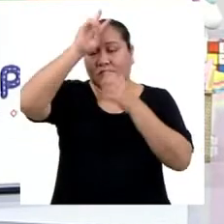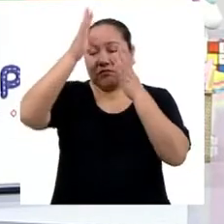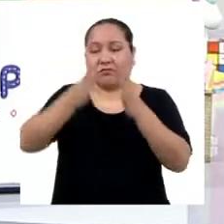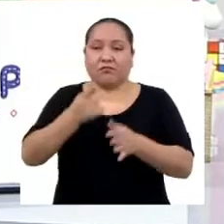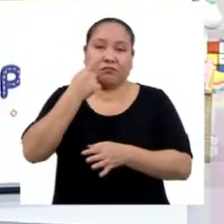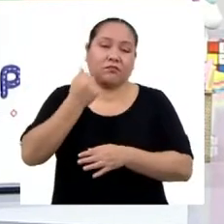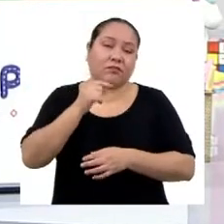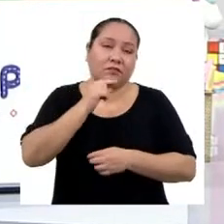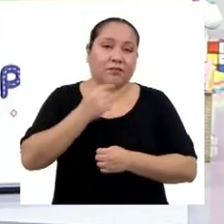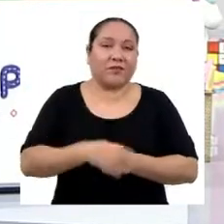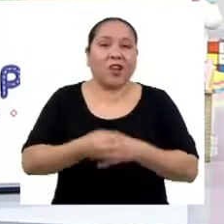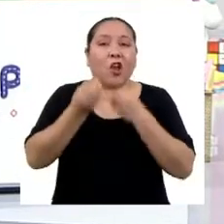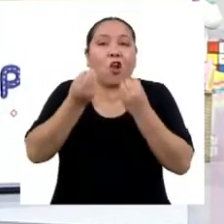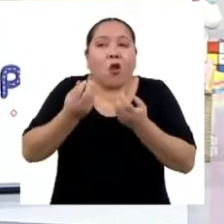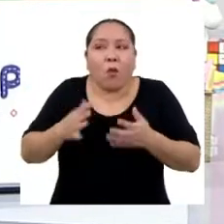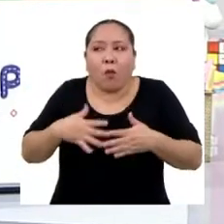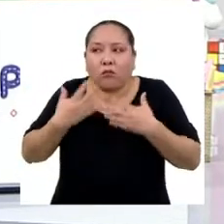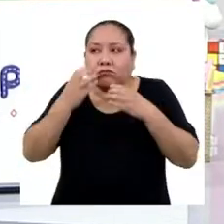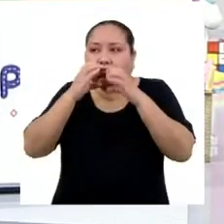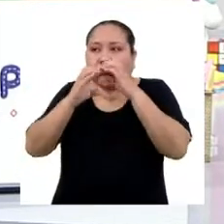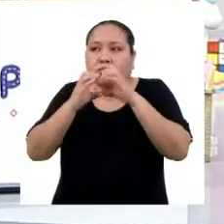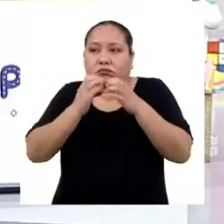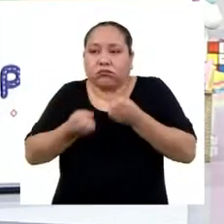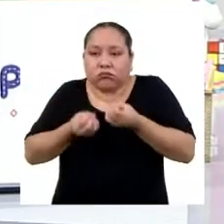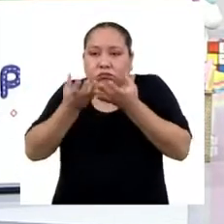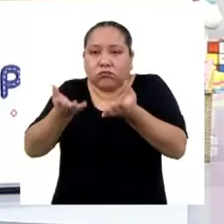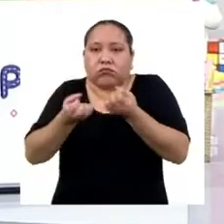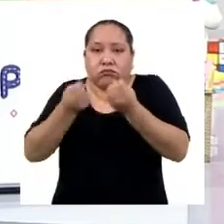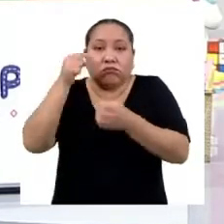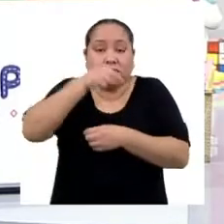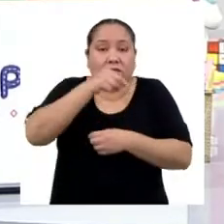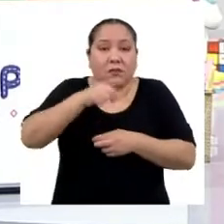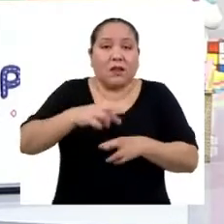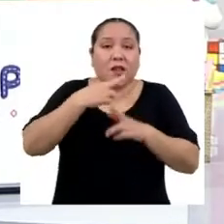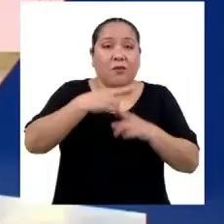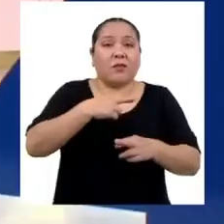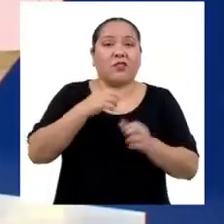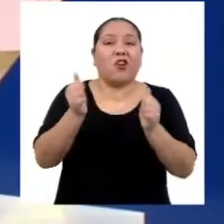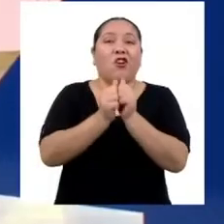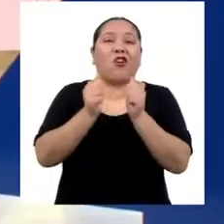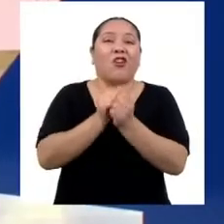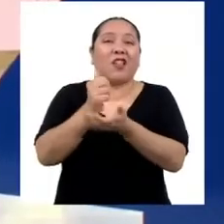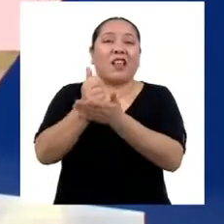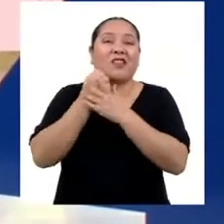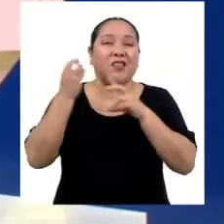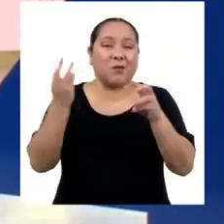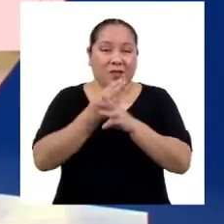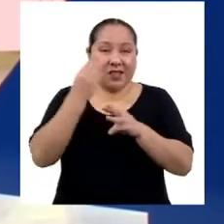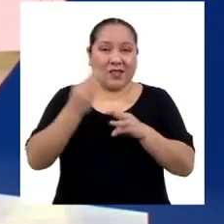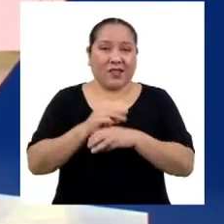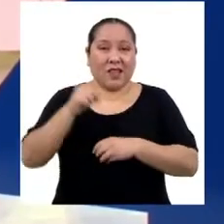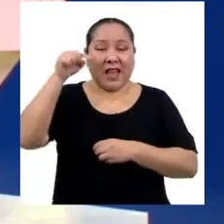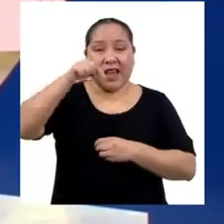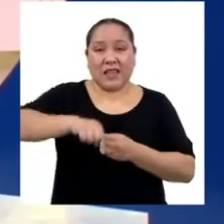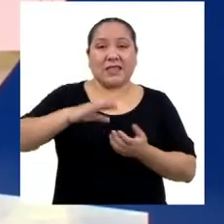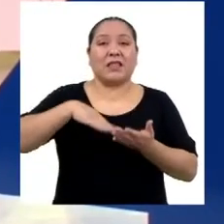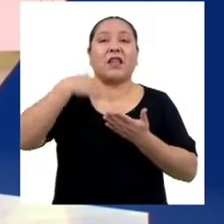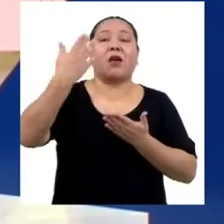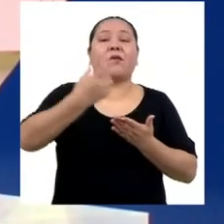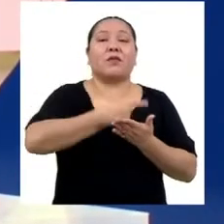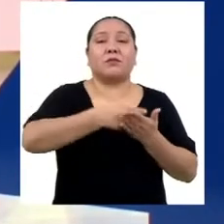peruanos. ¿Y cómo podemos comunicar estos resultados matemáticamente? Durante esta y la próxima